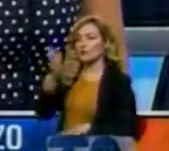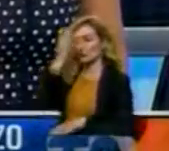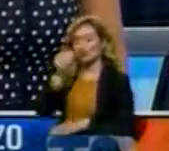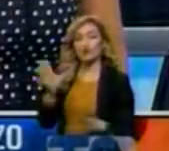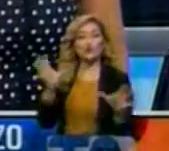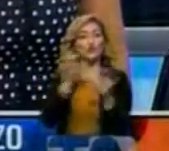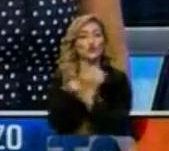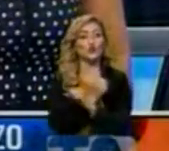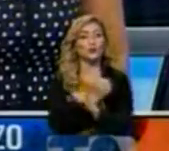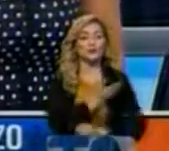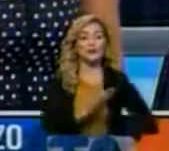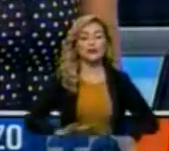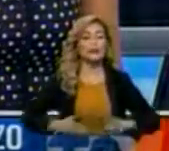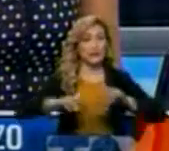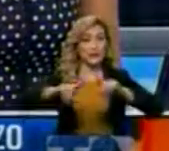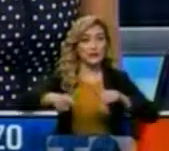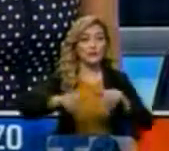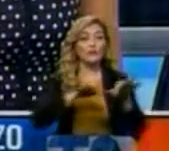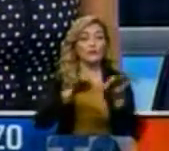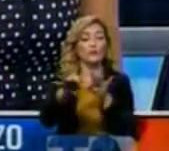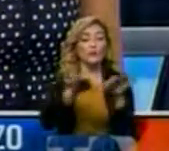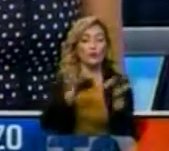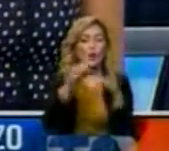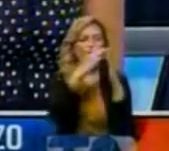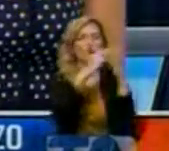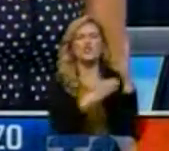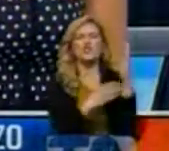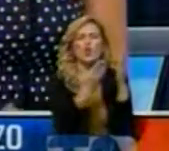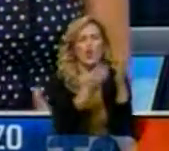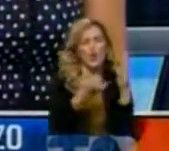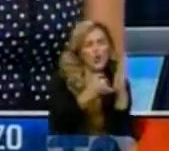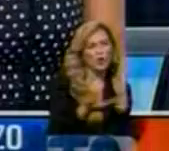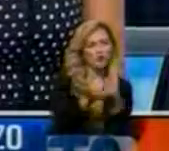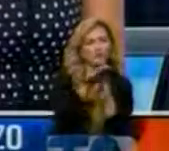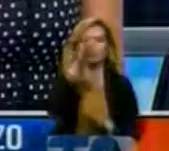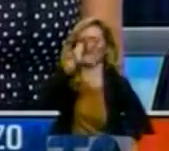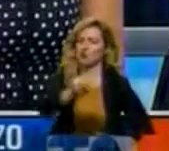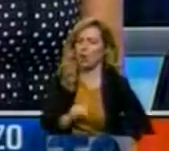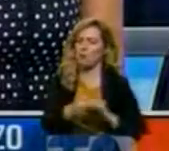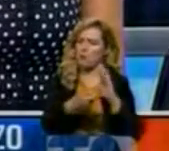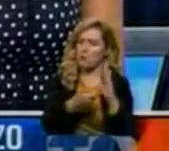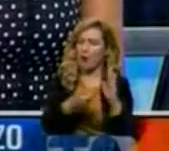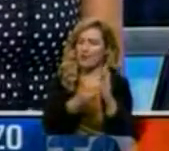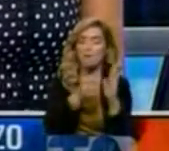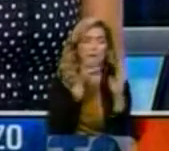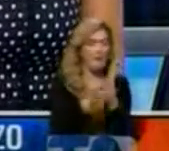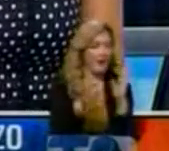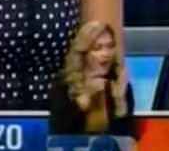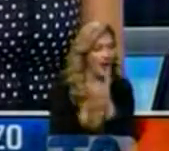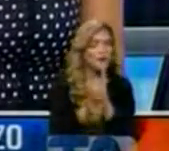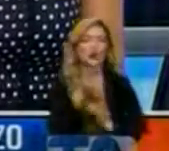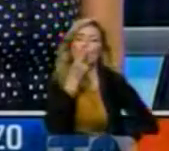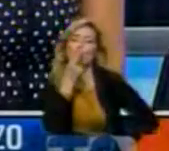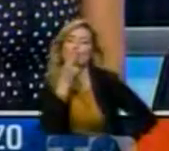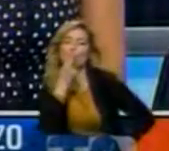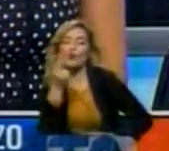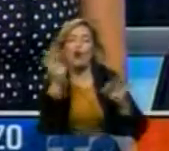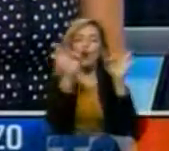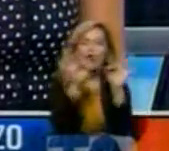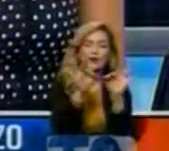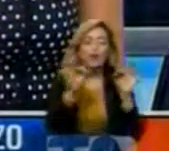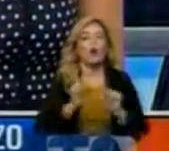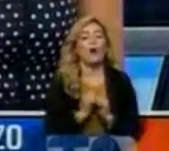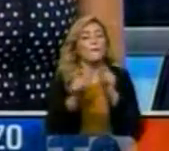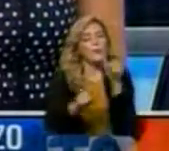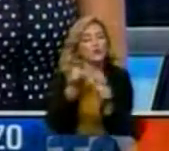el contenido de la propuesta, que no incluye el incremento del IVA. Existirán impuestos para las fundas plásticas y cigarrillos electrónicos, y quienes